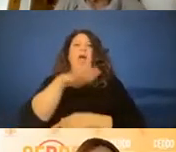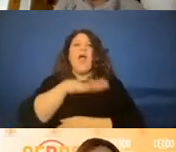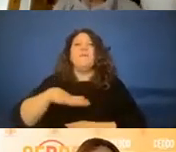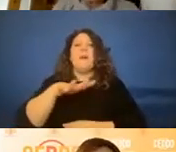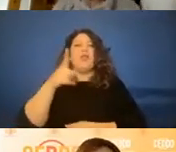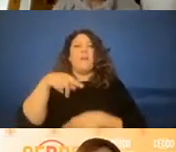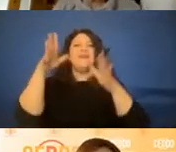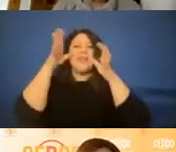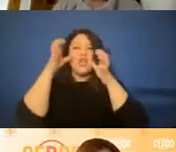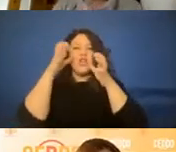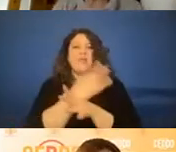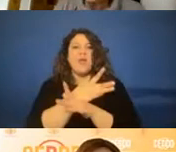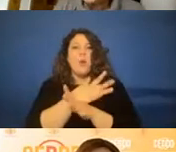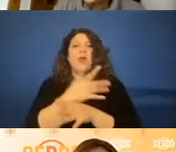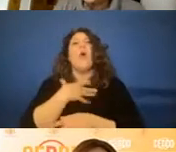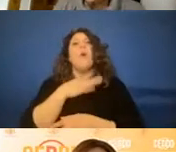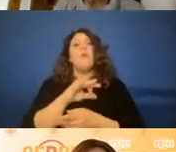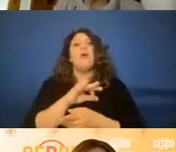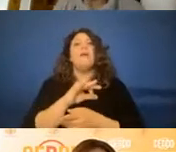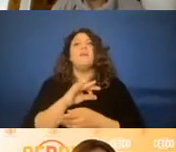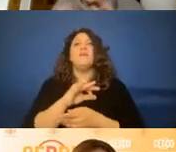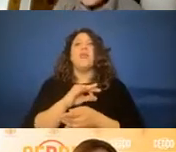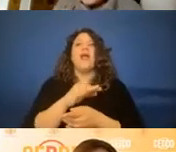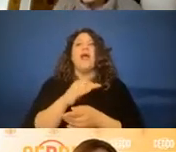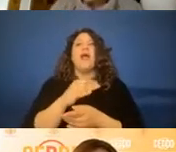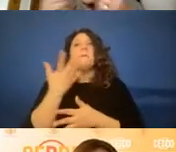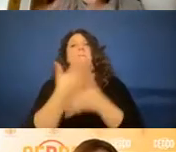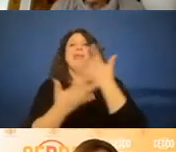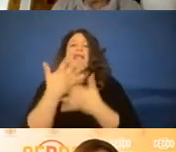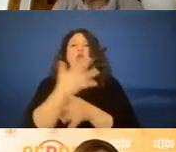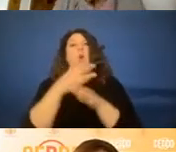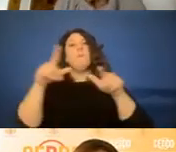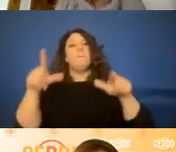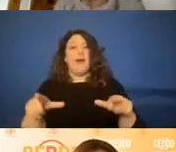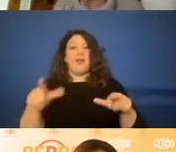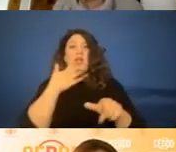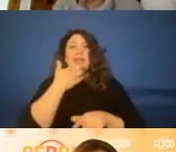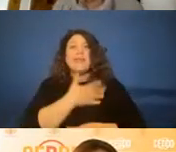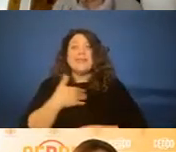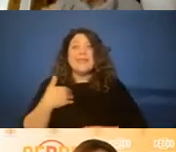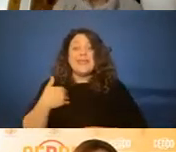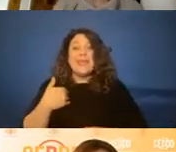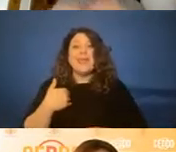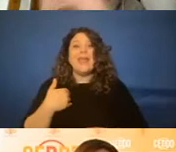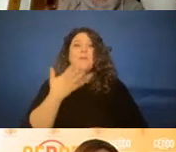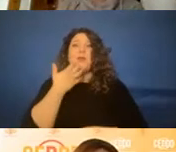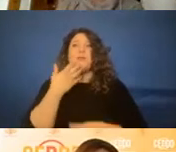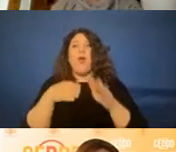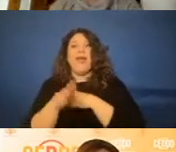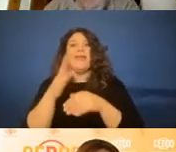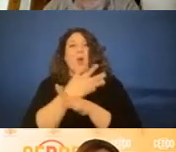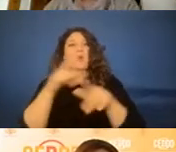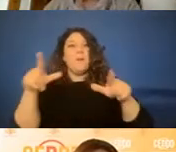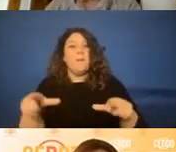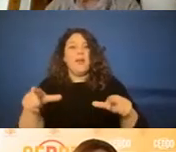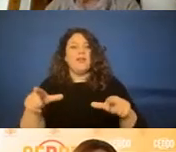juego, puedo alternarlos con patios, porque si quieren que se metan en ese patio, se queden un ratito ahí antes de irse